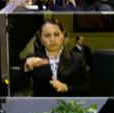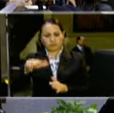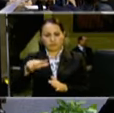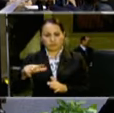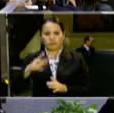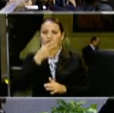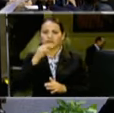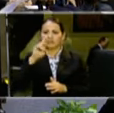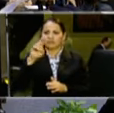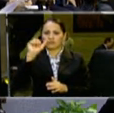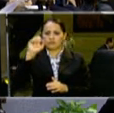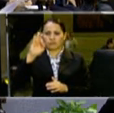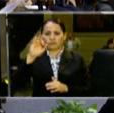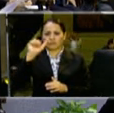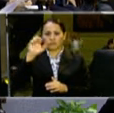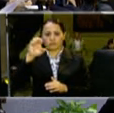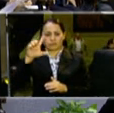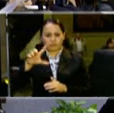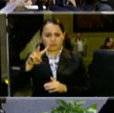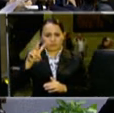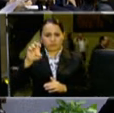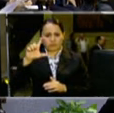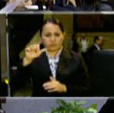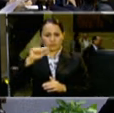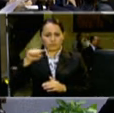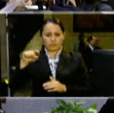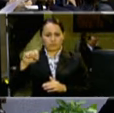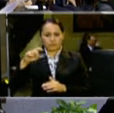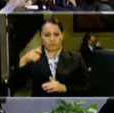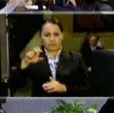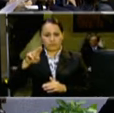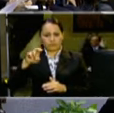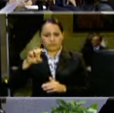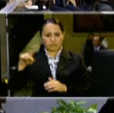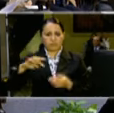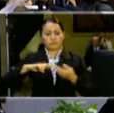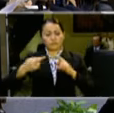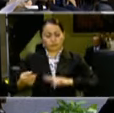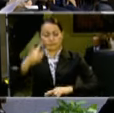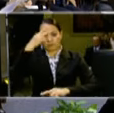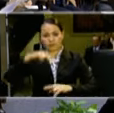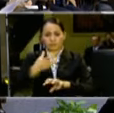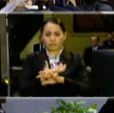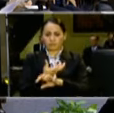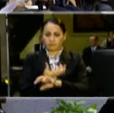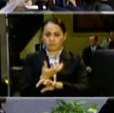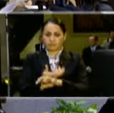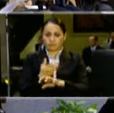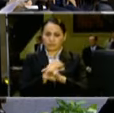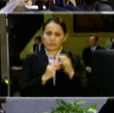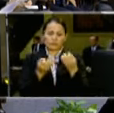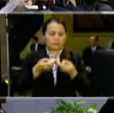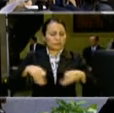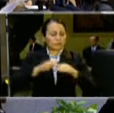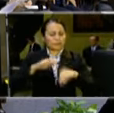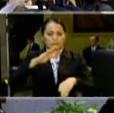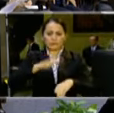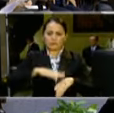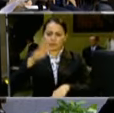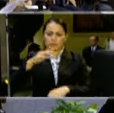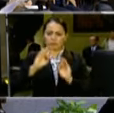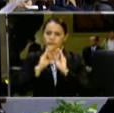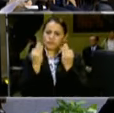Rafael Velázquez, México, AMEI, 2012, Las Relaciones México-Estados Unidos, Prioridades Constantes, Modelos